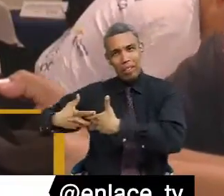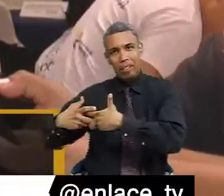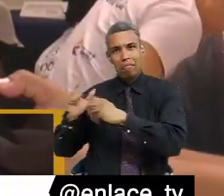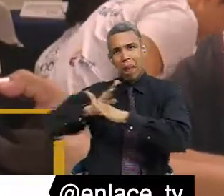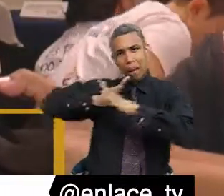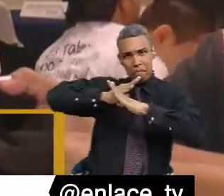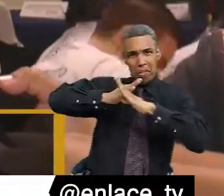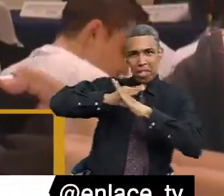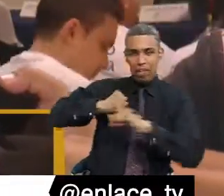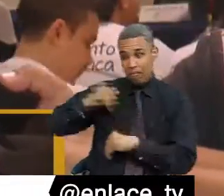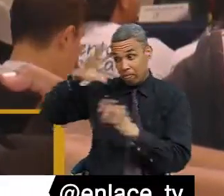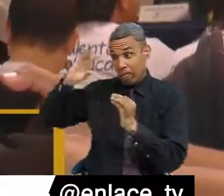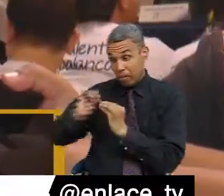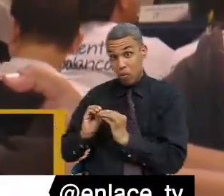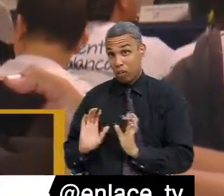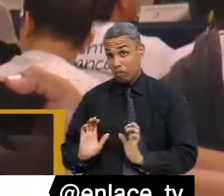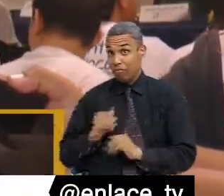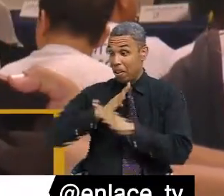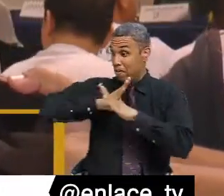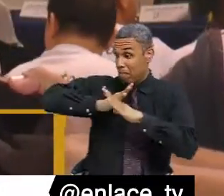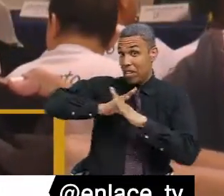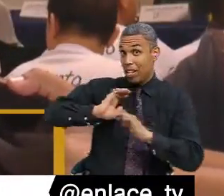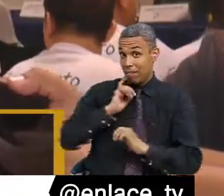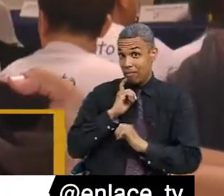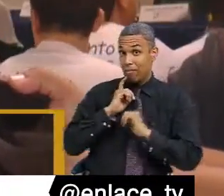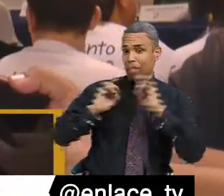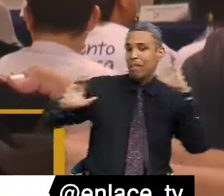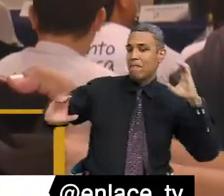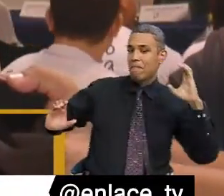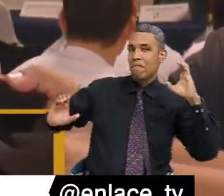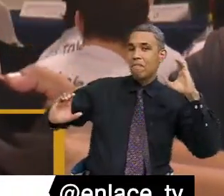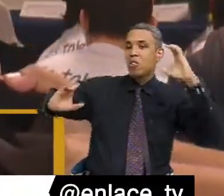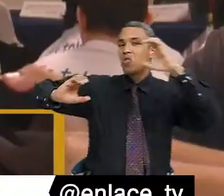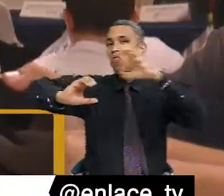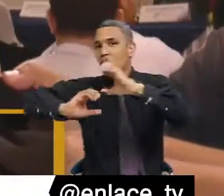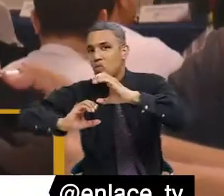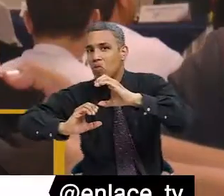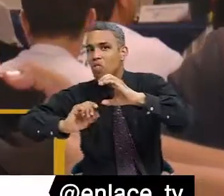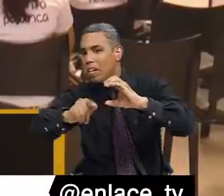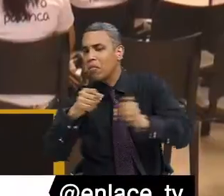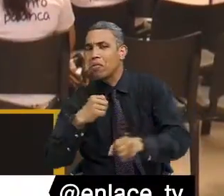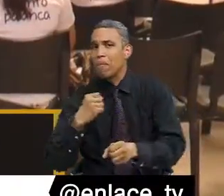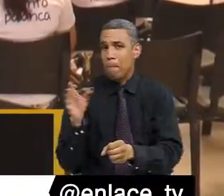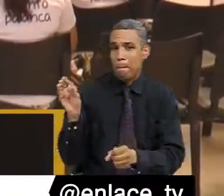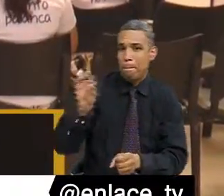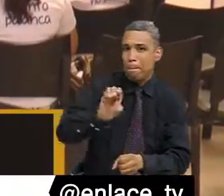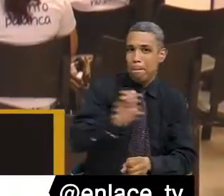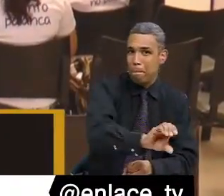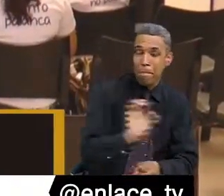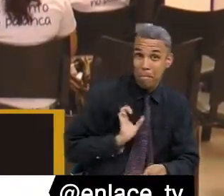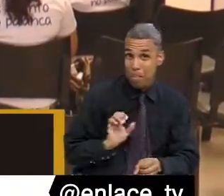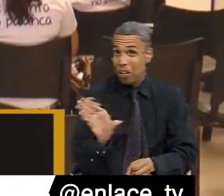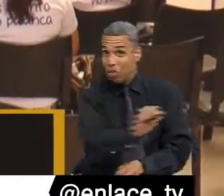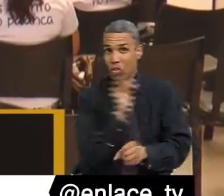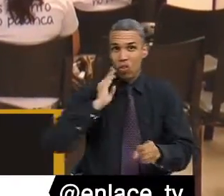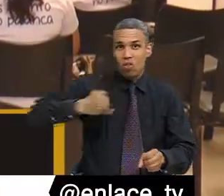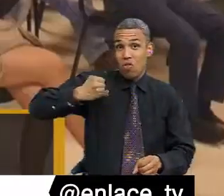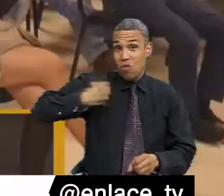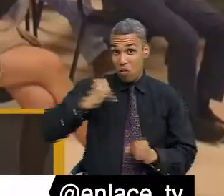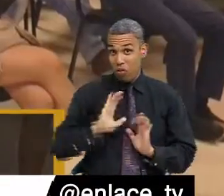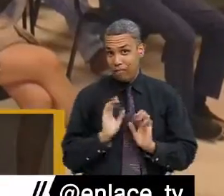empresarios. Entonces es un buen beneficio para los empresarios, es un buen beneficio para los jóvenes y dará una gran oportunidad para dinamizar la economía